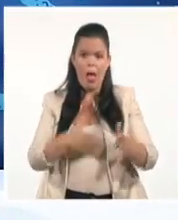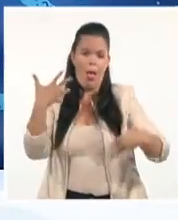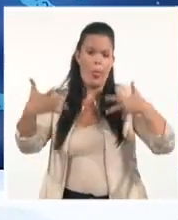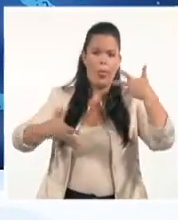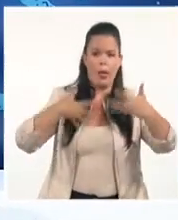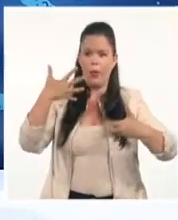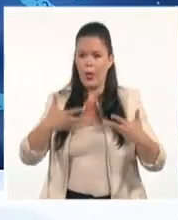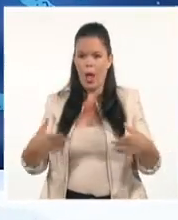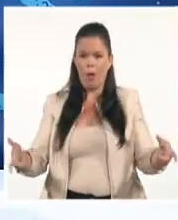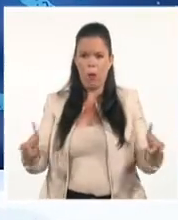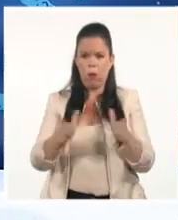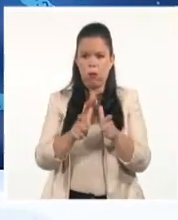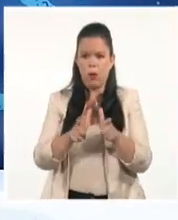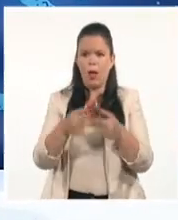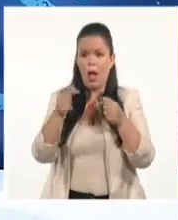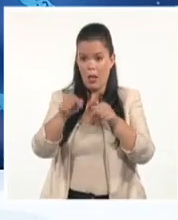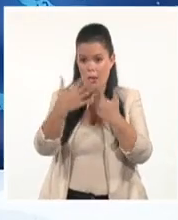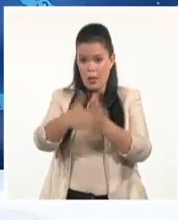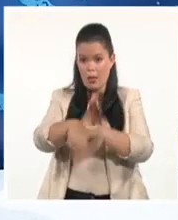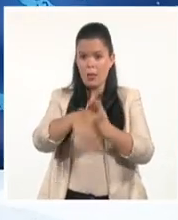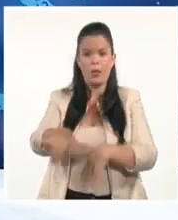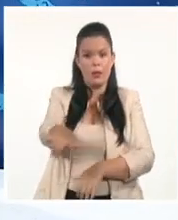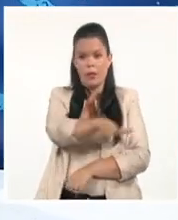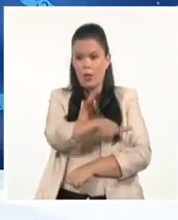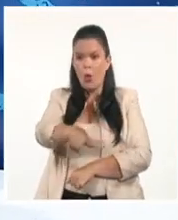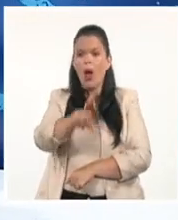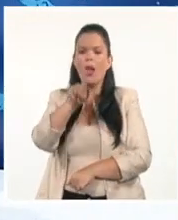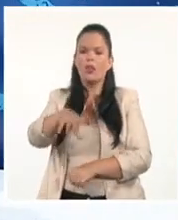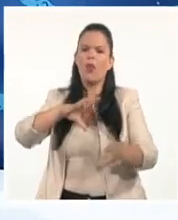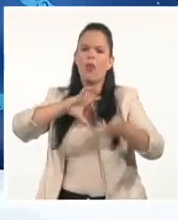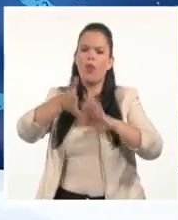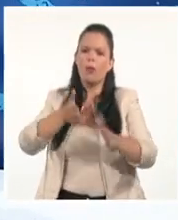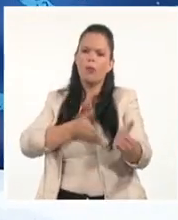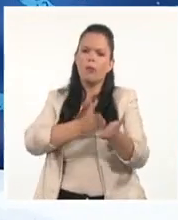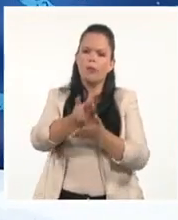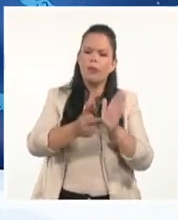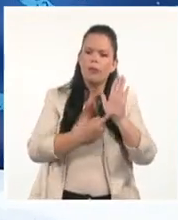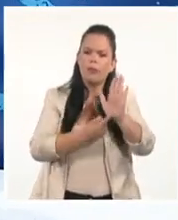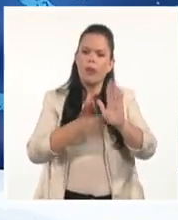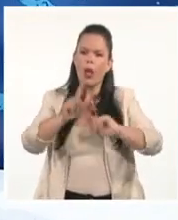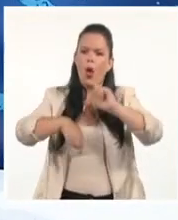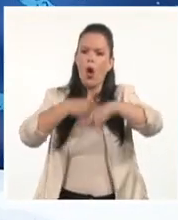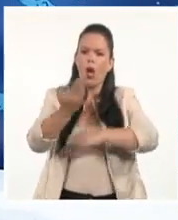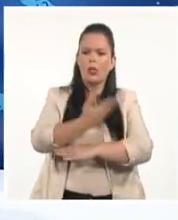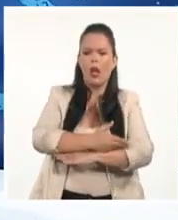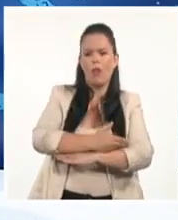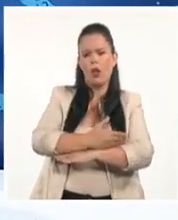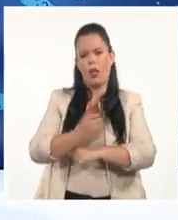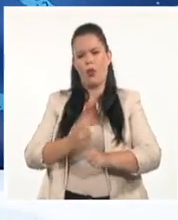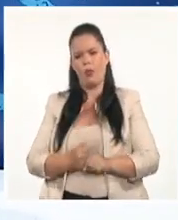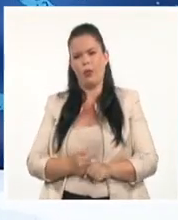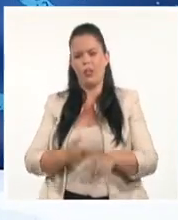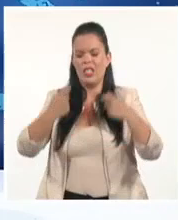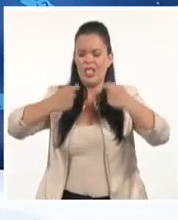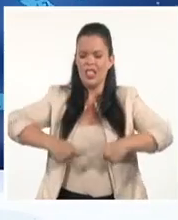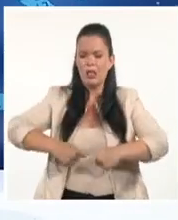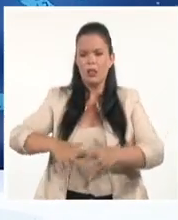en lugares abiertos, dan continuidad a las iniciativas de condena al bloqueo económico, comercial y financiero impuesto por los Estados